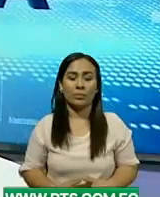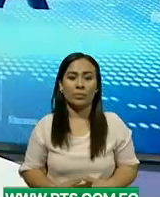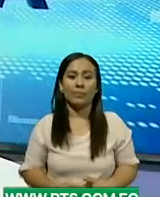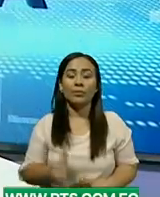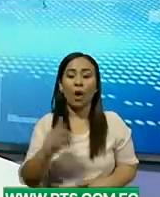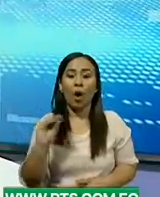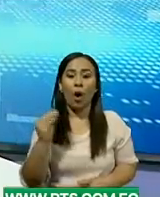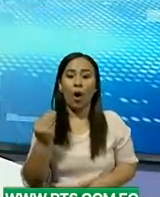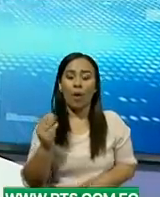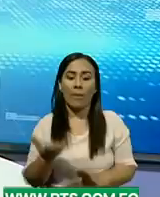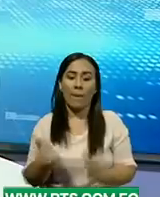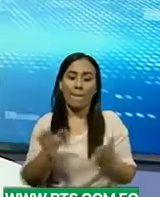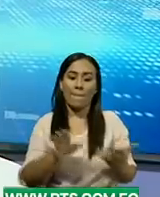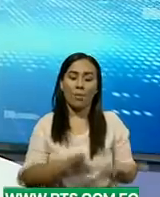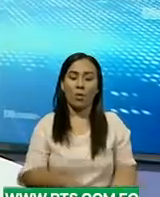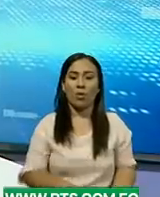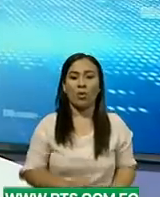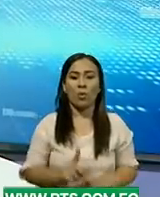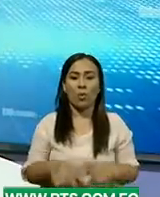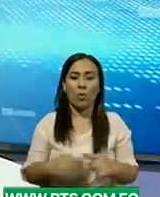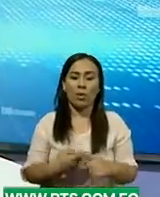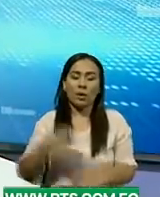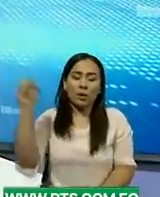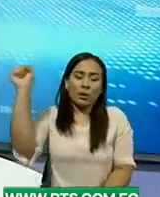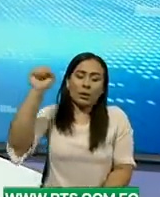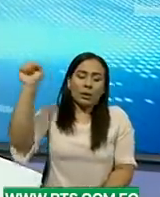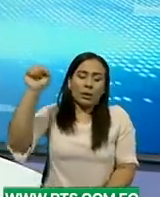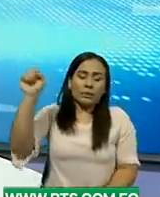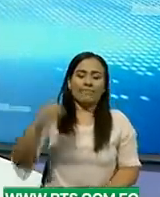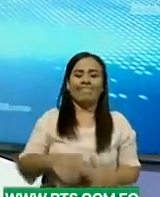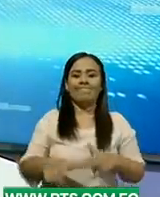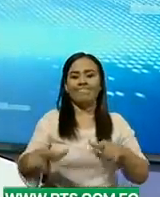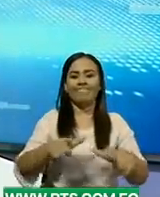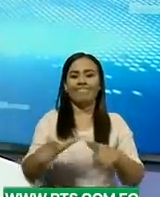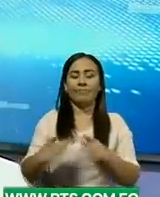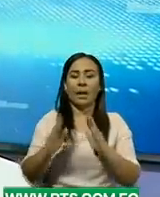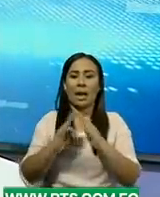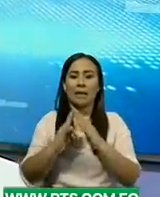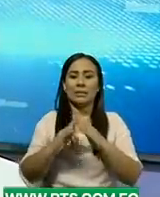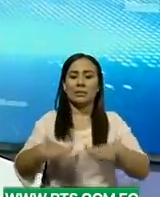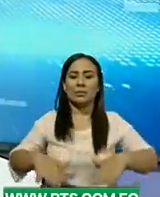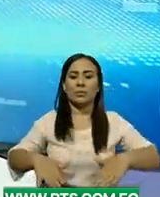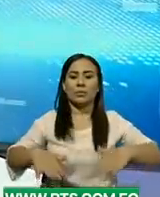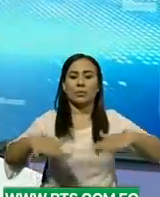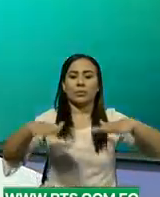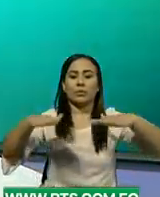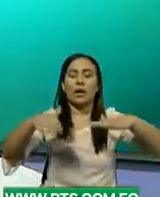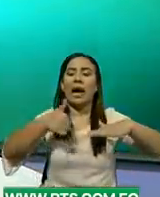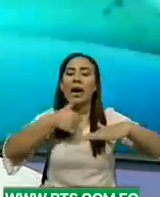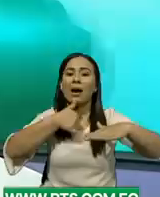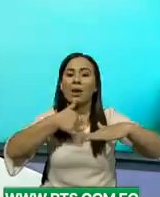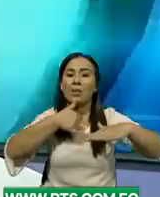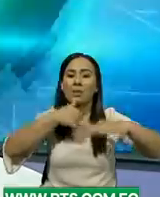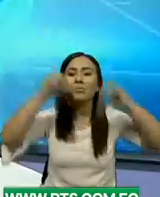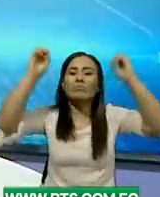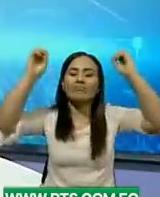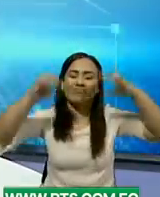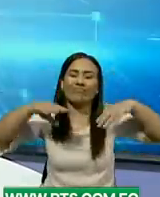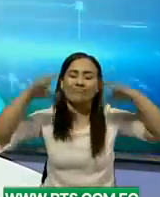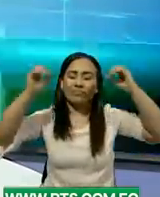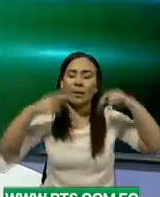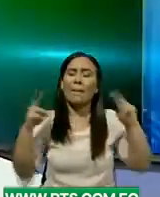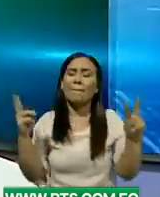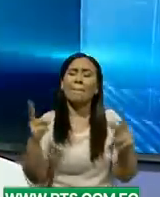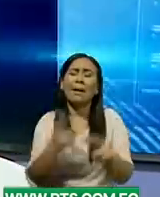Un joven falleció tras recibir una descarga eléctrica debido a que su casa está inundada producto de las lluvias. El